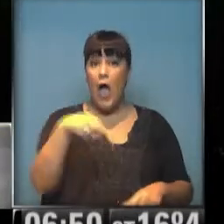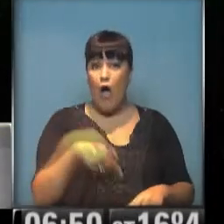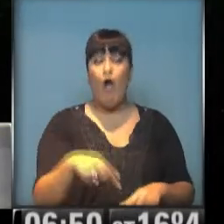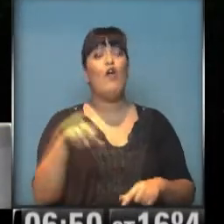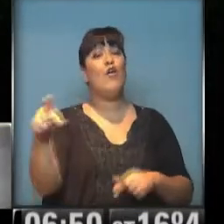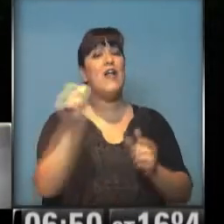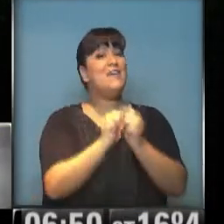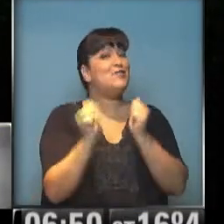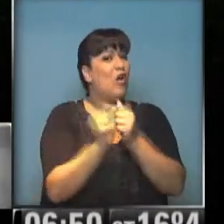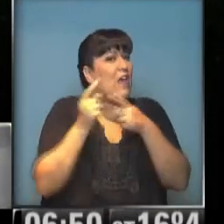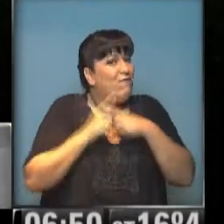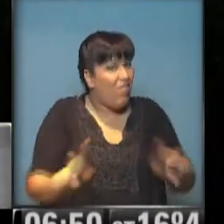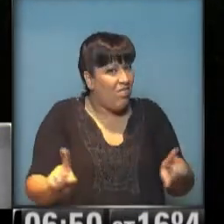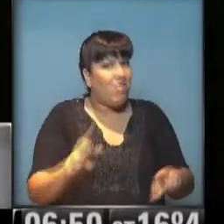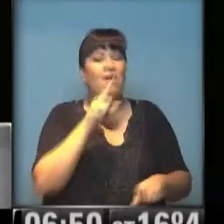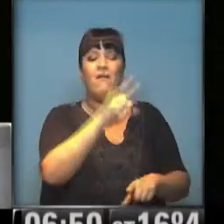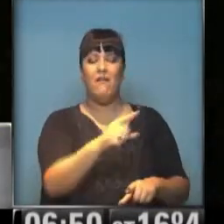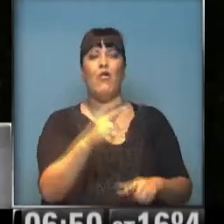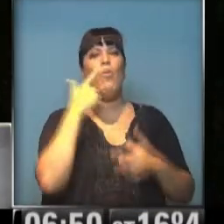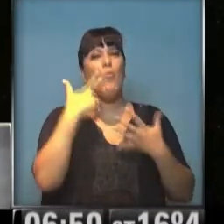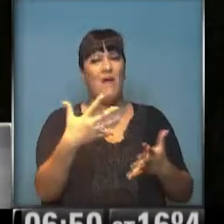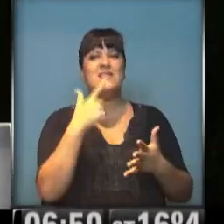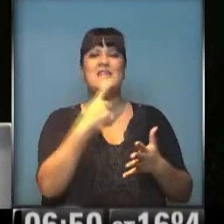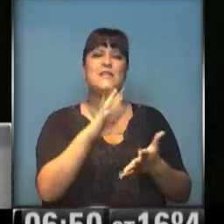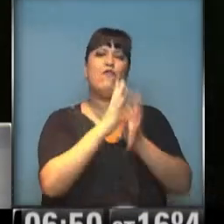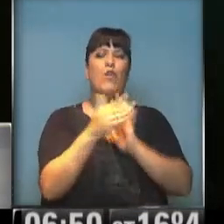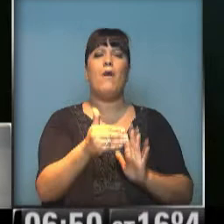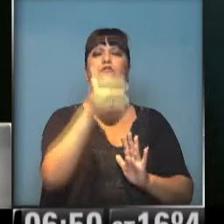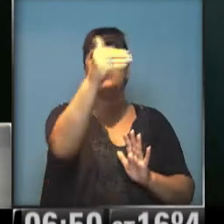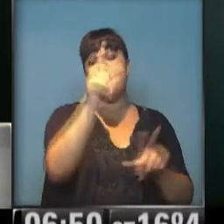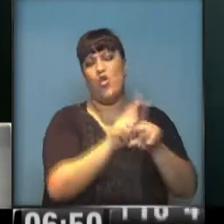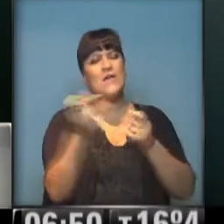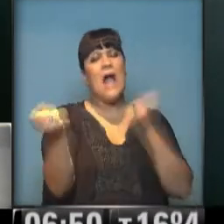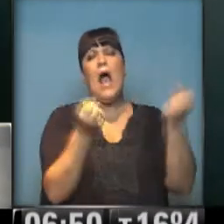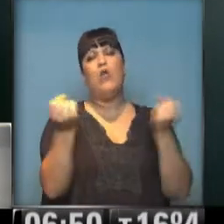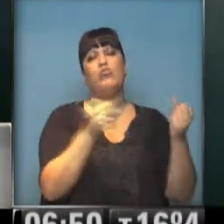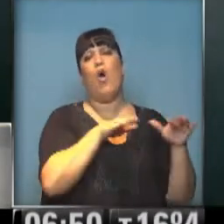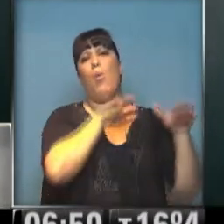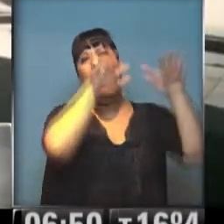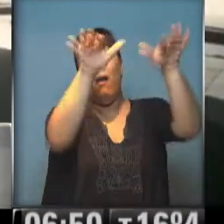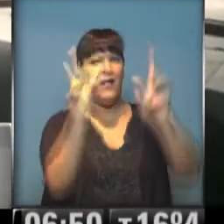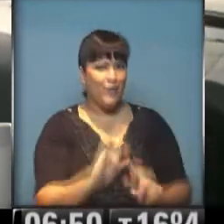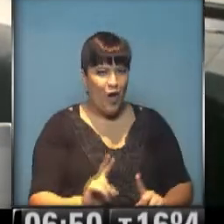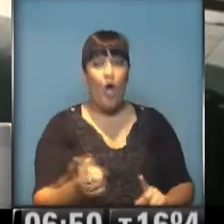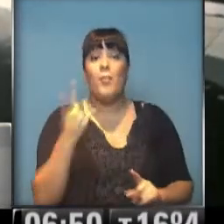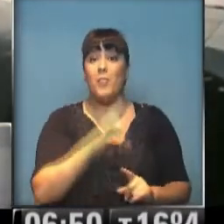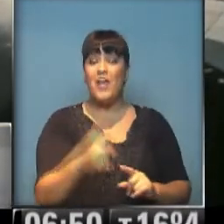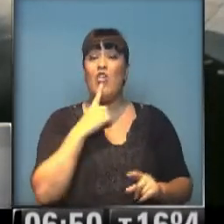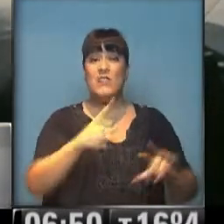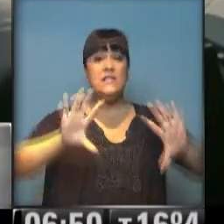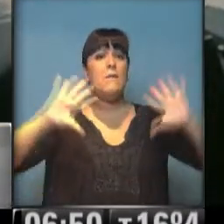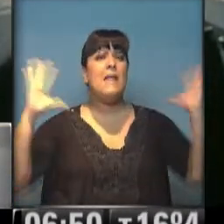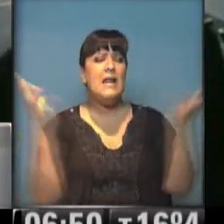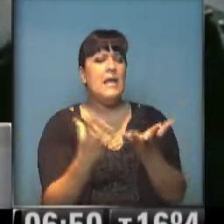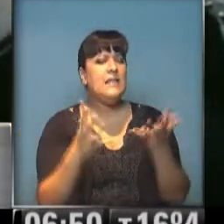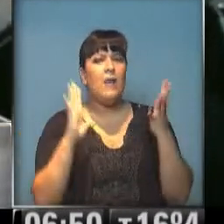una historia que muestra a un futuro cercano, ¿eh? No hay autos que vuelan, nada por el estilo. Menos mal. Pero donde el planeta está agotado,